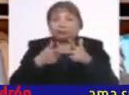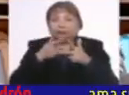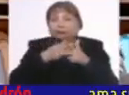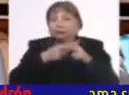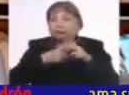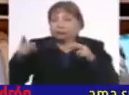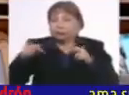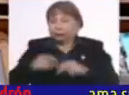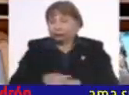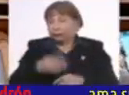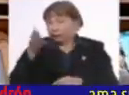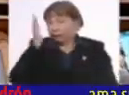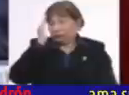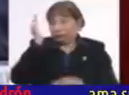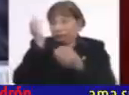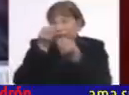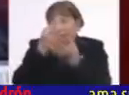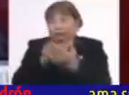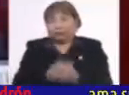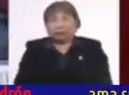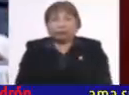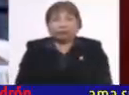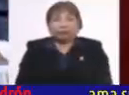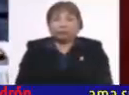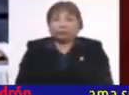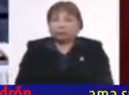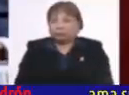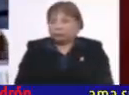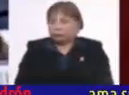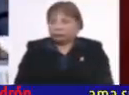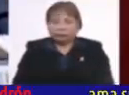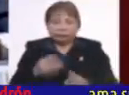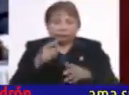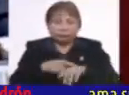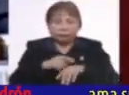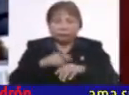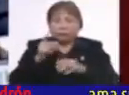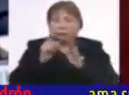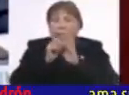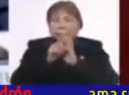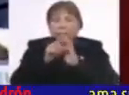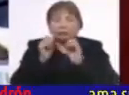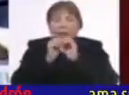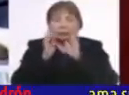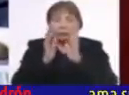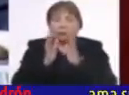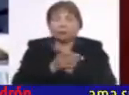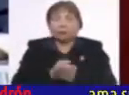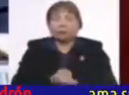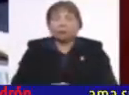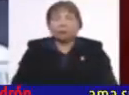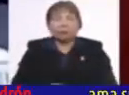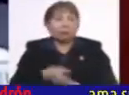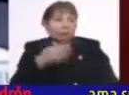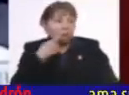tiene usted de información sobre eso durante los últimos días durante los